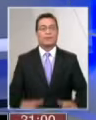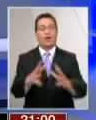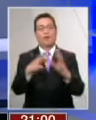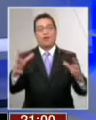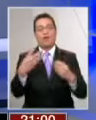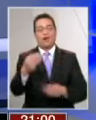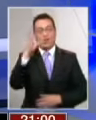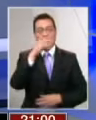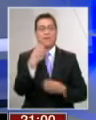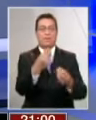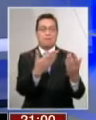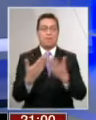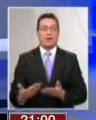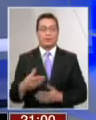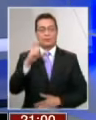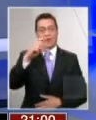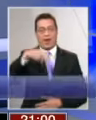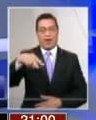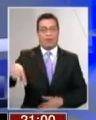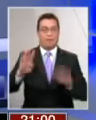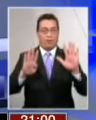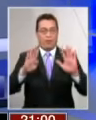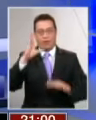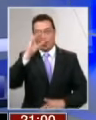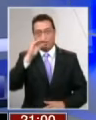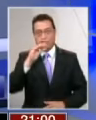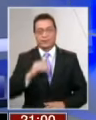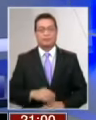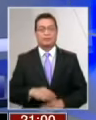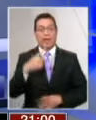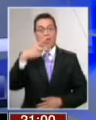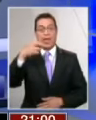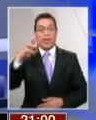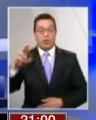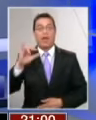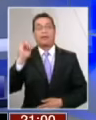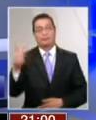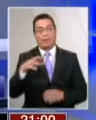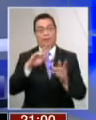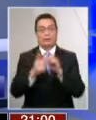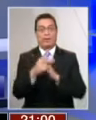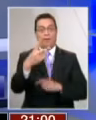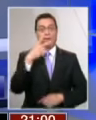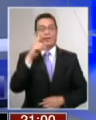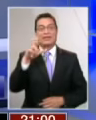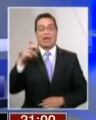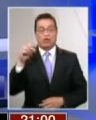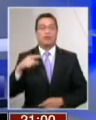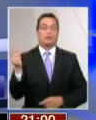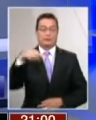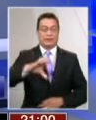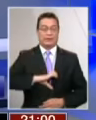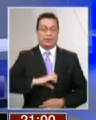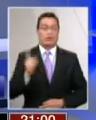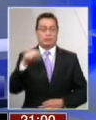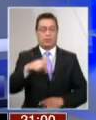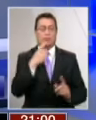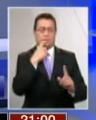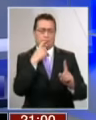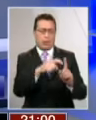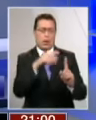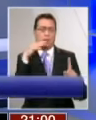Muy buenas noches, bienvenidos. CNN Prime a las 9. De héroe a villano, Jorge Sampaoli volvió a Chile y fue recibido con gritos